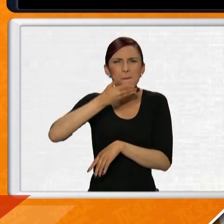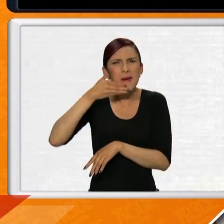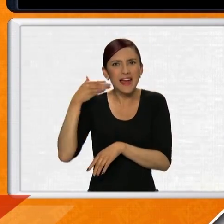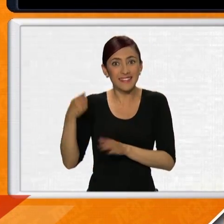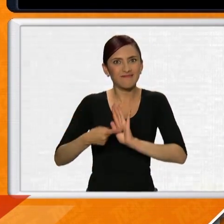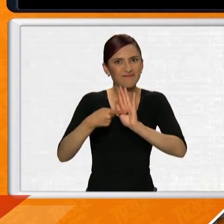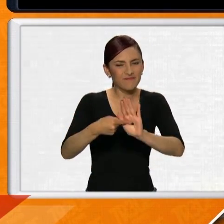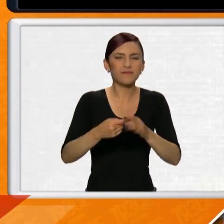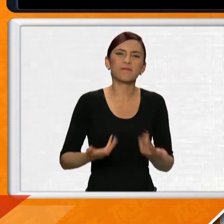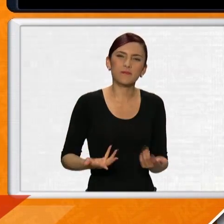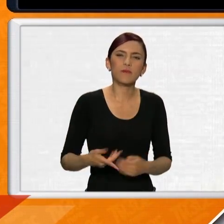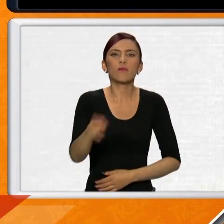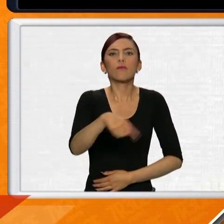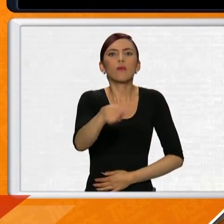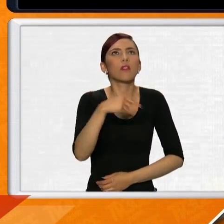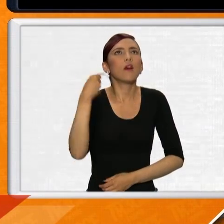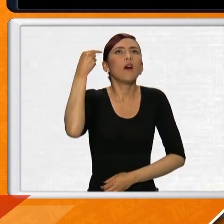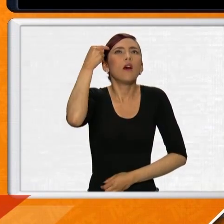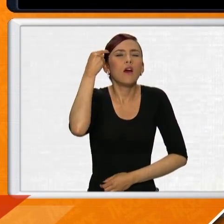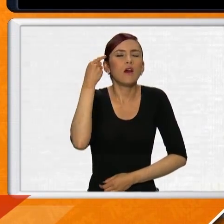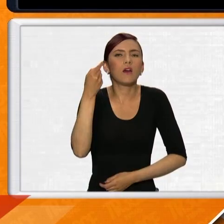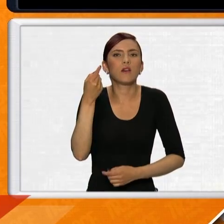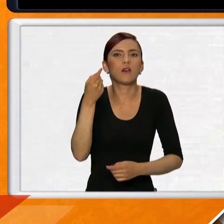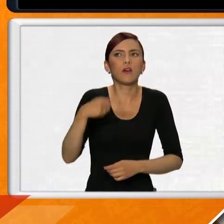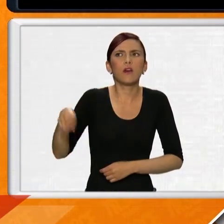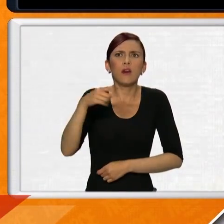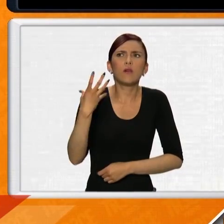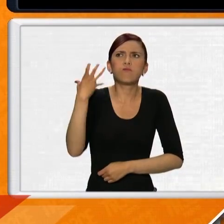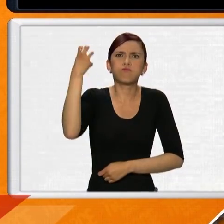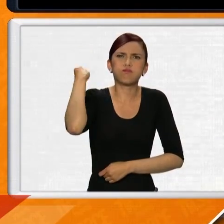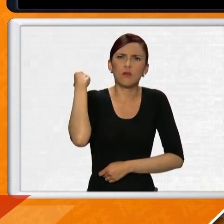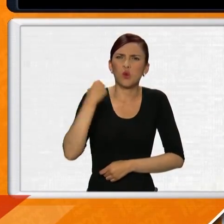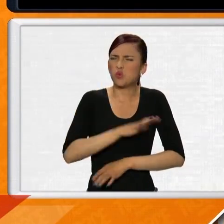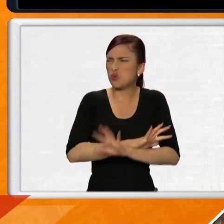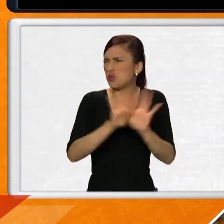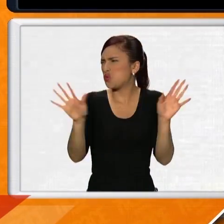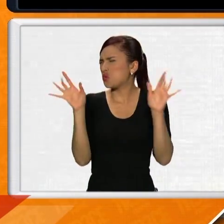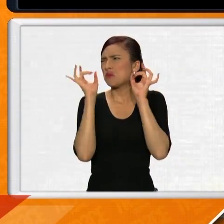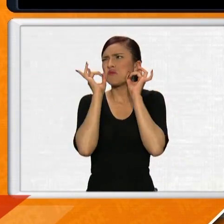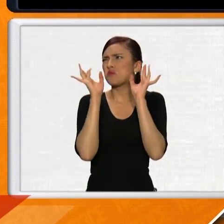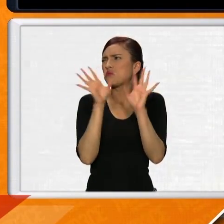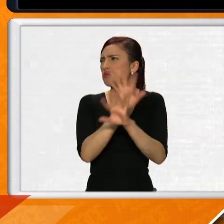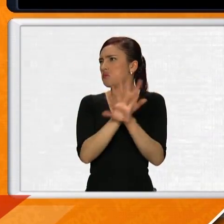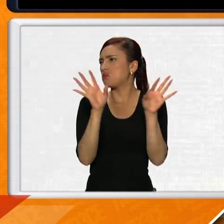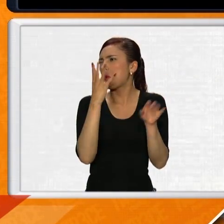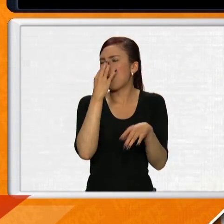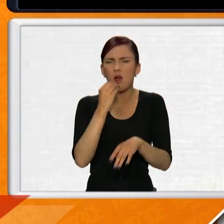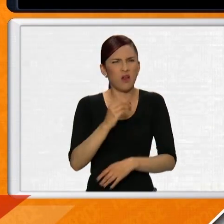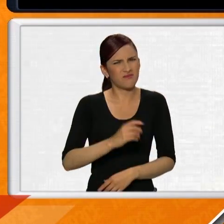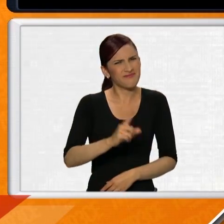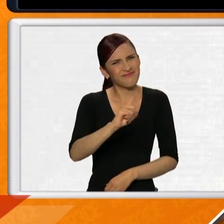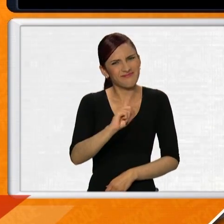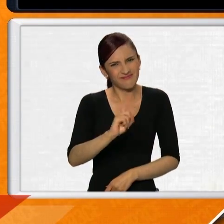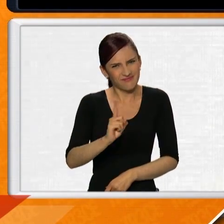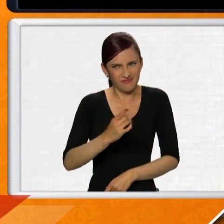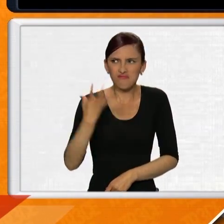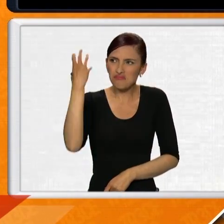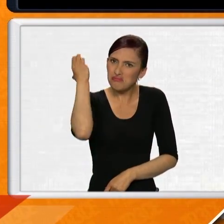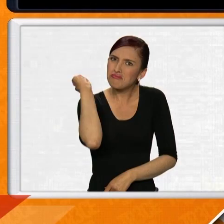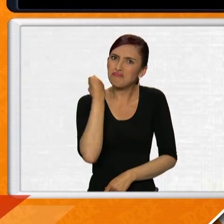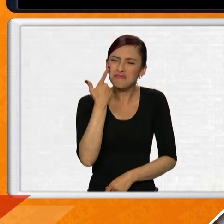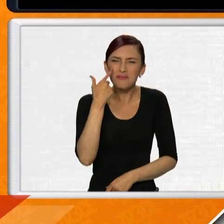hacen entender, siempre se ha entendido que la vida medieval ha sido un periodo muy cruel, pero no es del todo así. La gente también era feliz